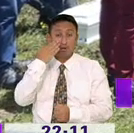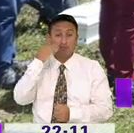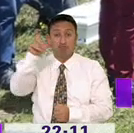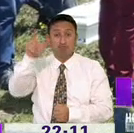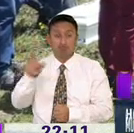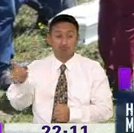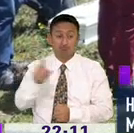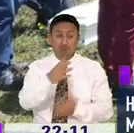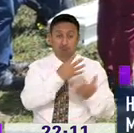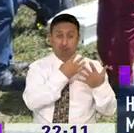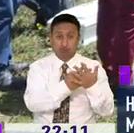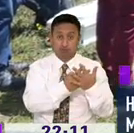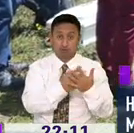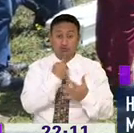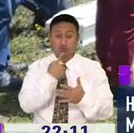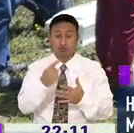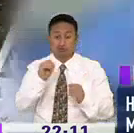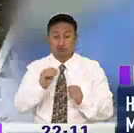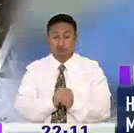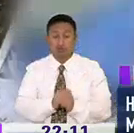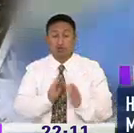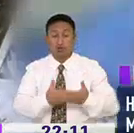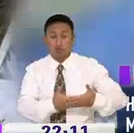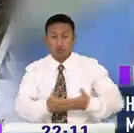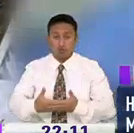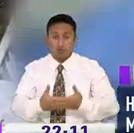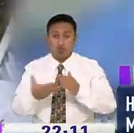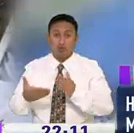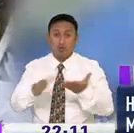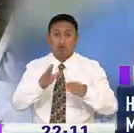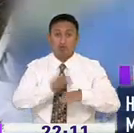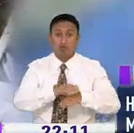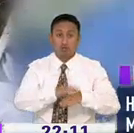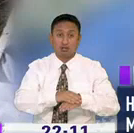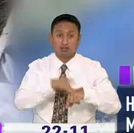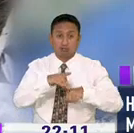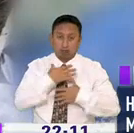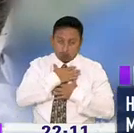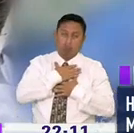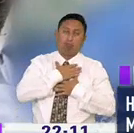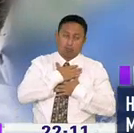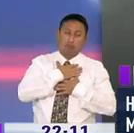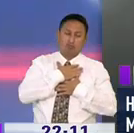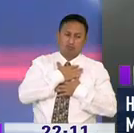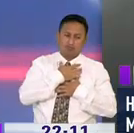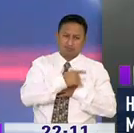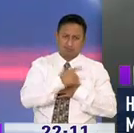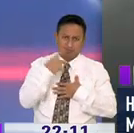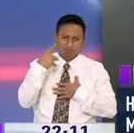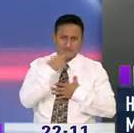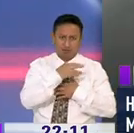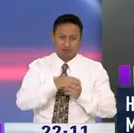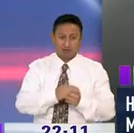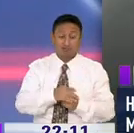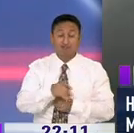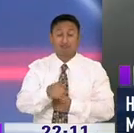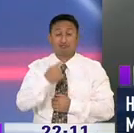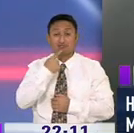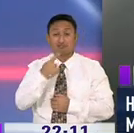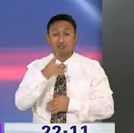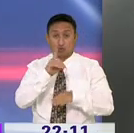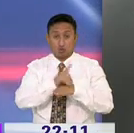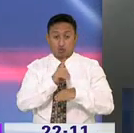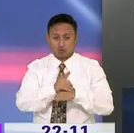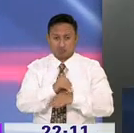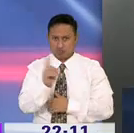detenido habrían dicho que murió el bebé producto de una asfixia cuando realmente no habría sido así. Ella determina que no fue esa